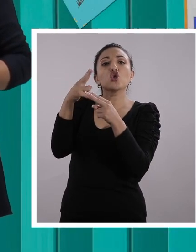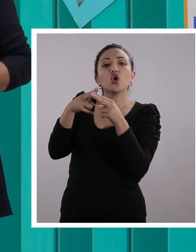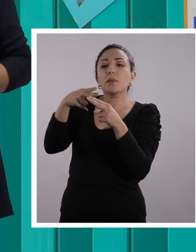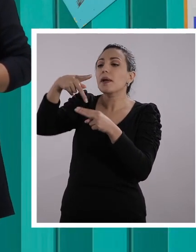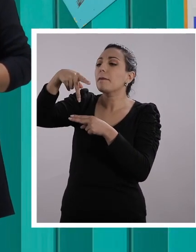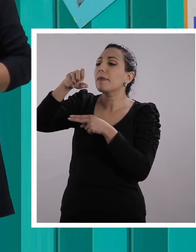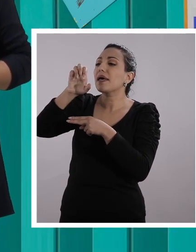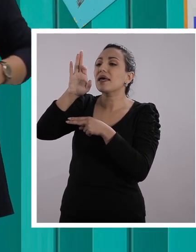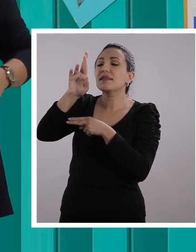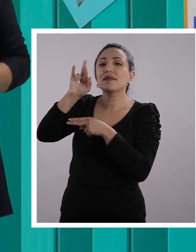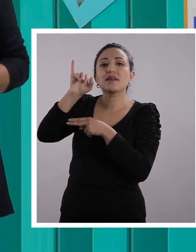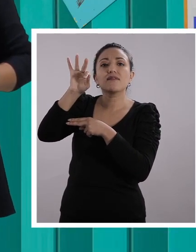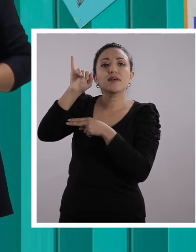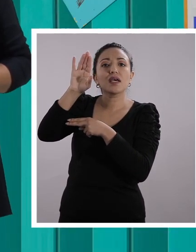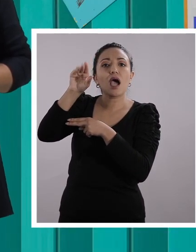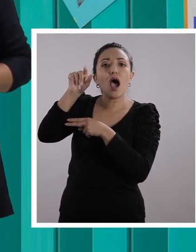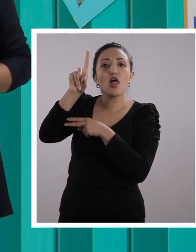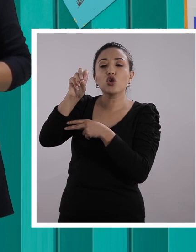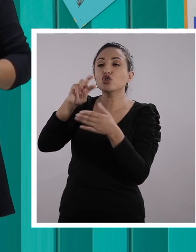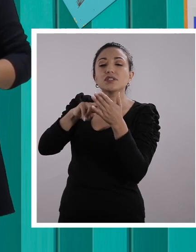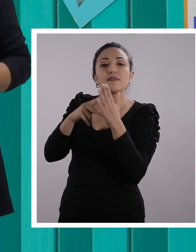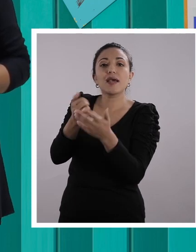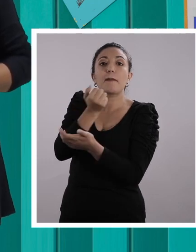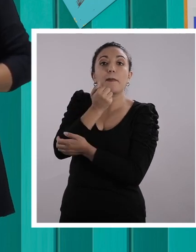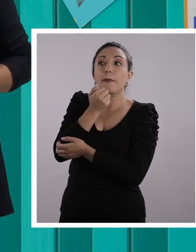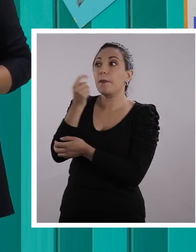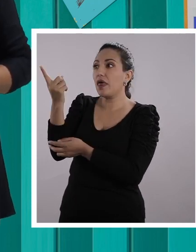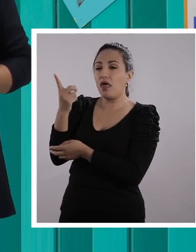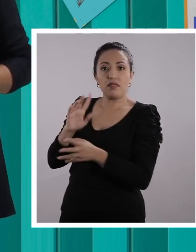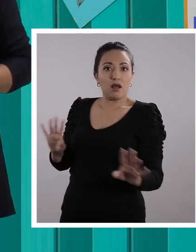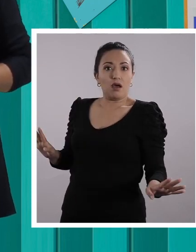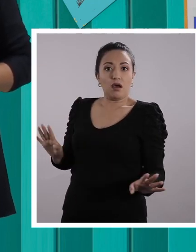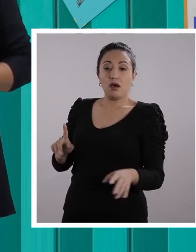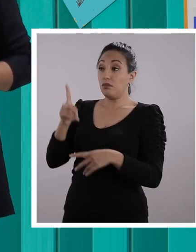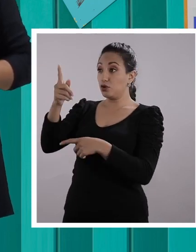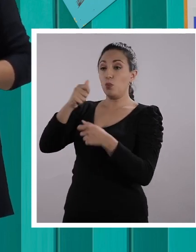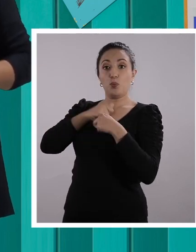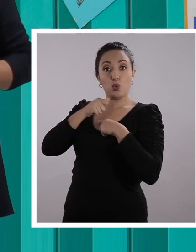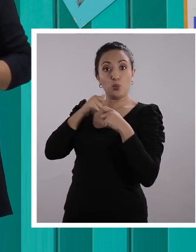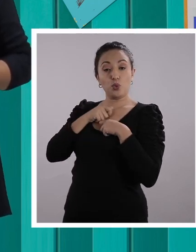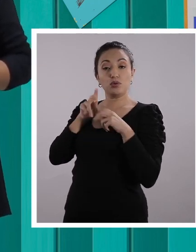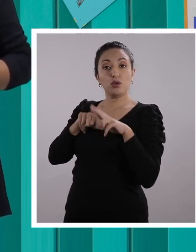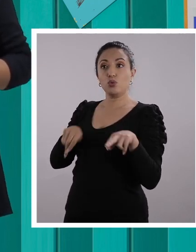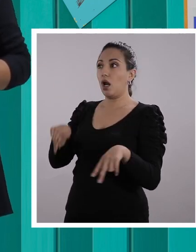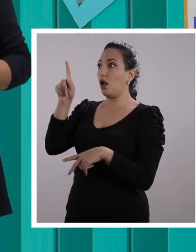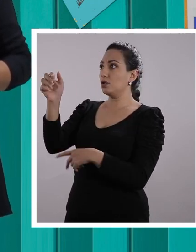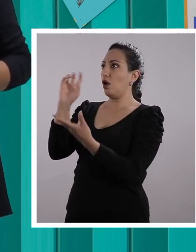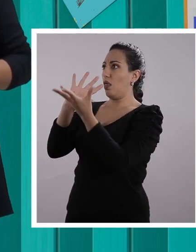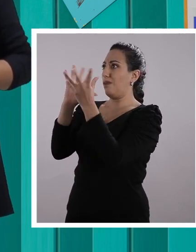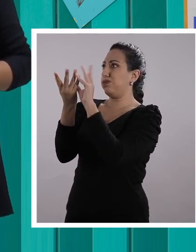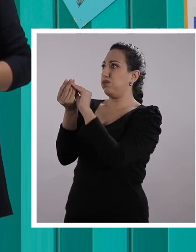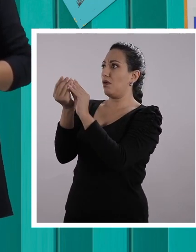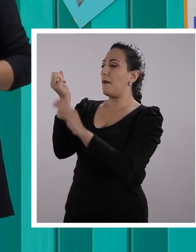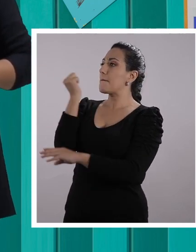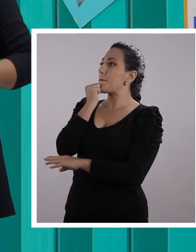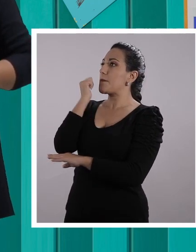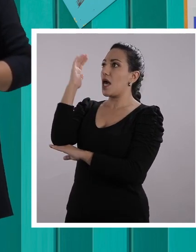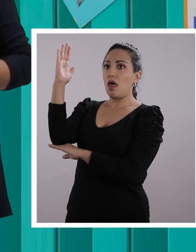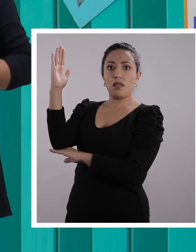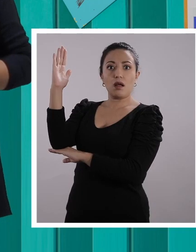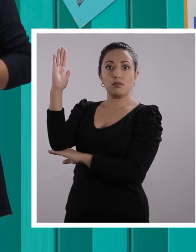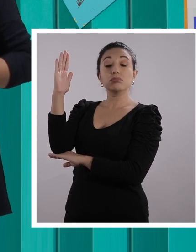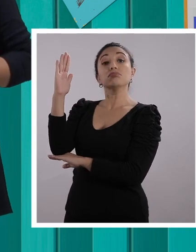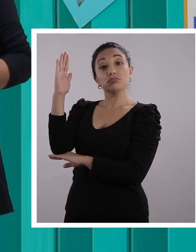petrificados saben qué significa eso que se convirtieron en piedra por eso forma parte del patrimonio natural del